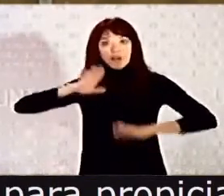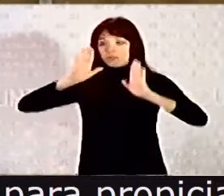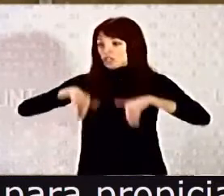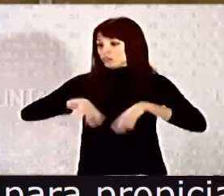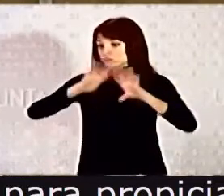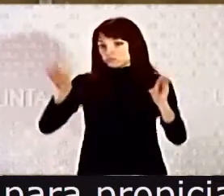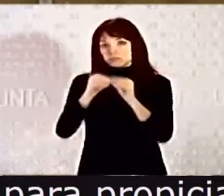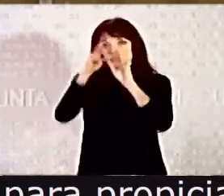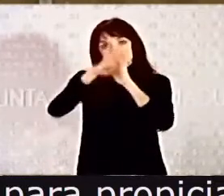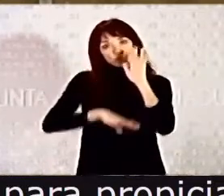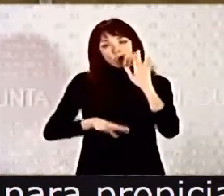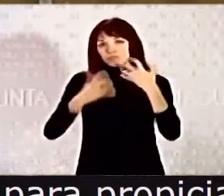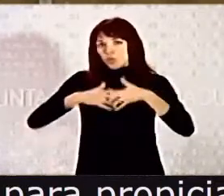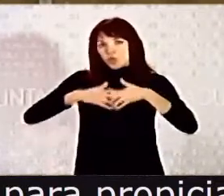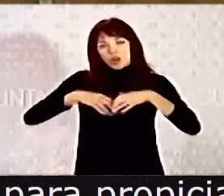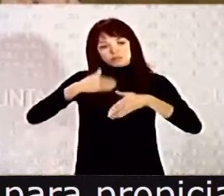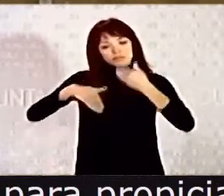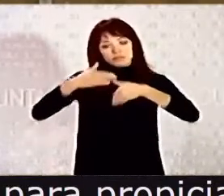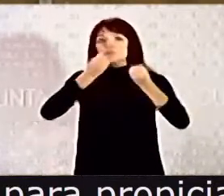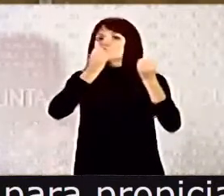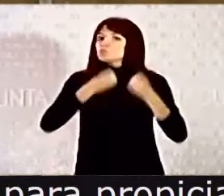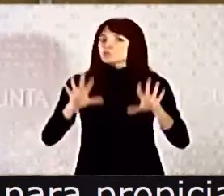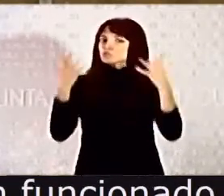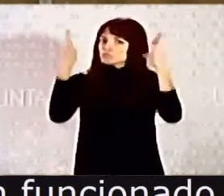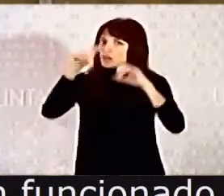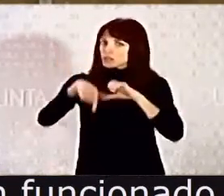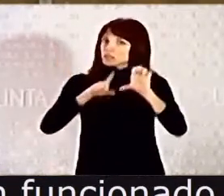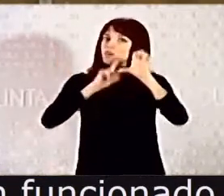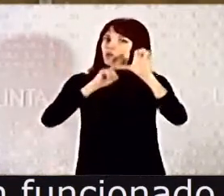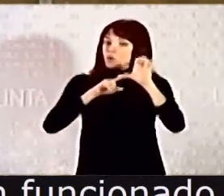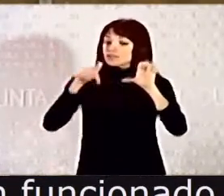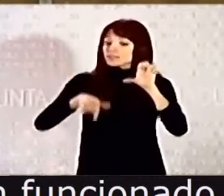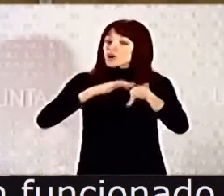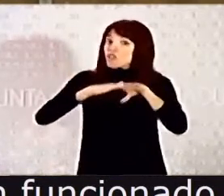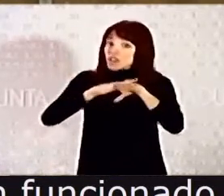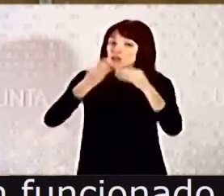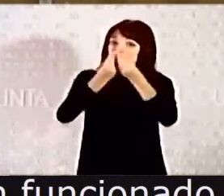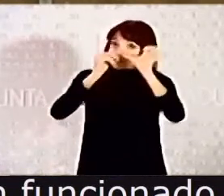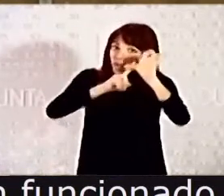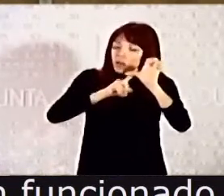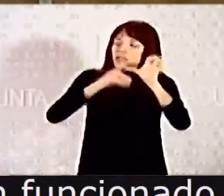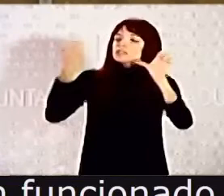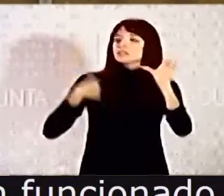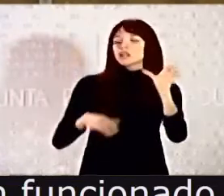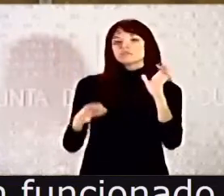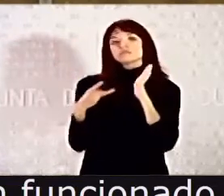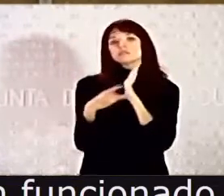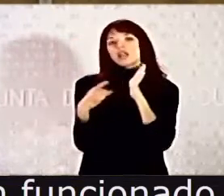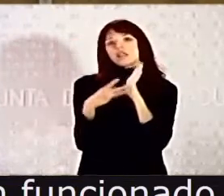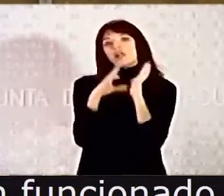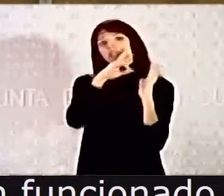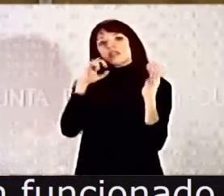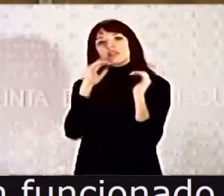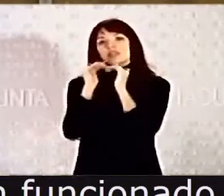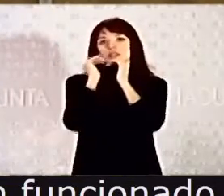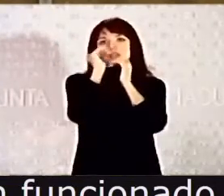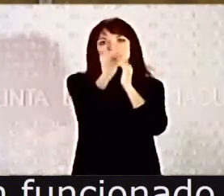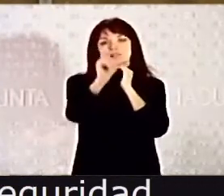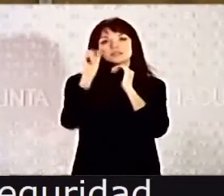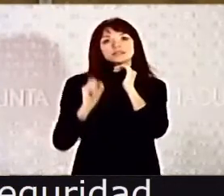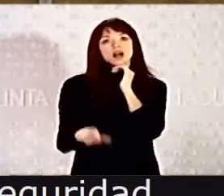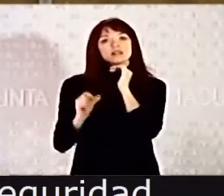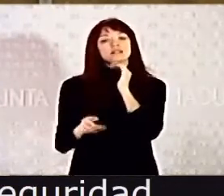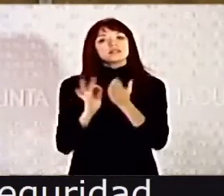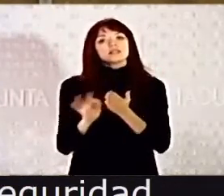muy bien en nuestra comunidad autónoma y con este Gobierno gozan de seguridad, de calidad y de mantenimiento en el servicio,